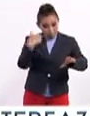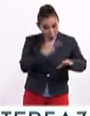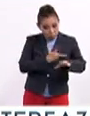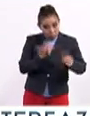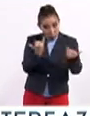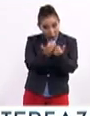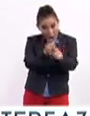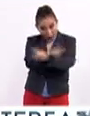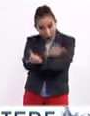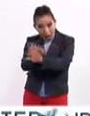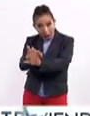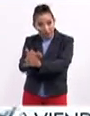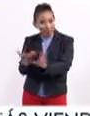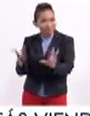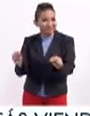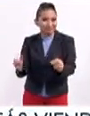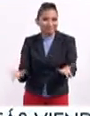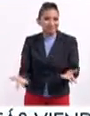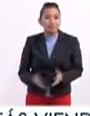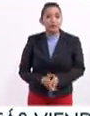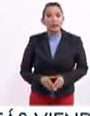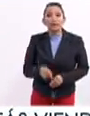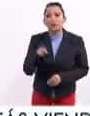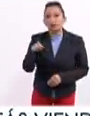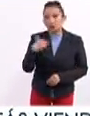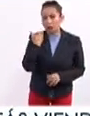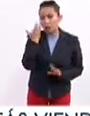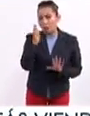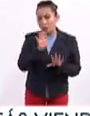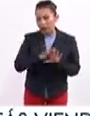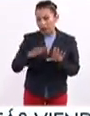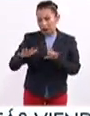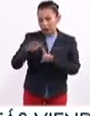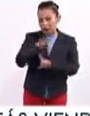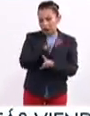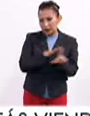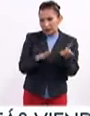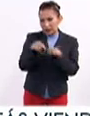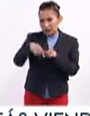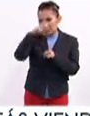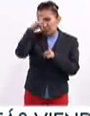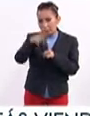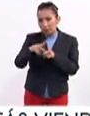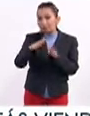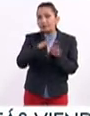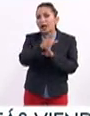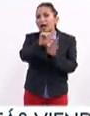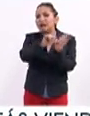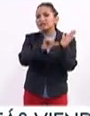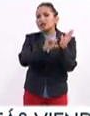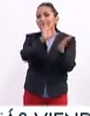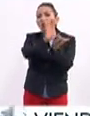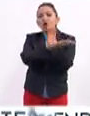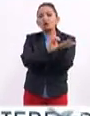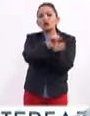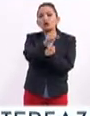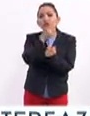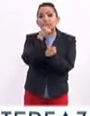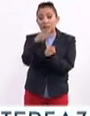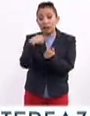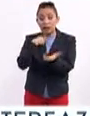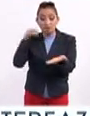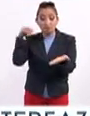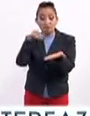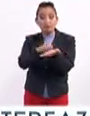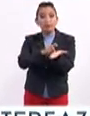daña al otro. En ese sentido me gustaría contextualizarlo ya en lo que es nuestro país. ¿Qué artículos de la Constitución están normados